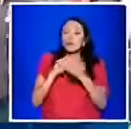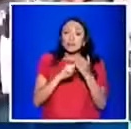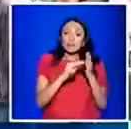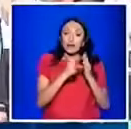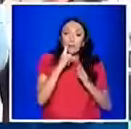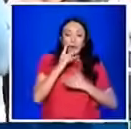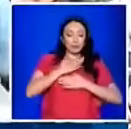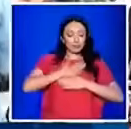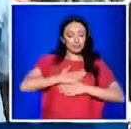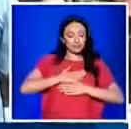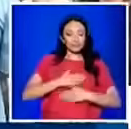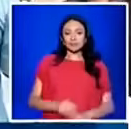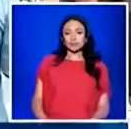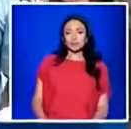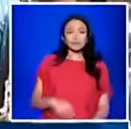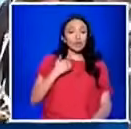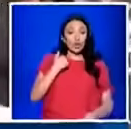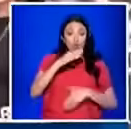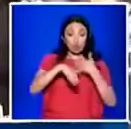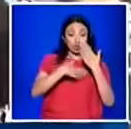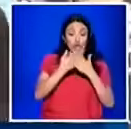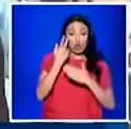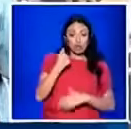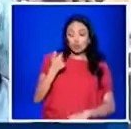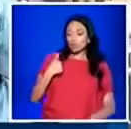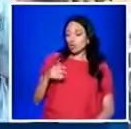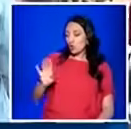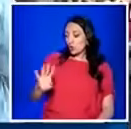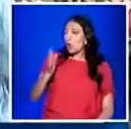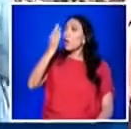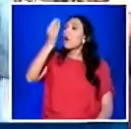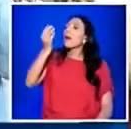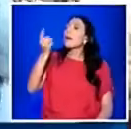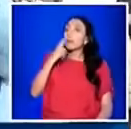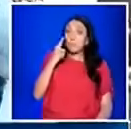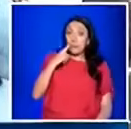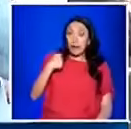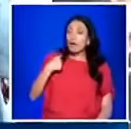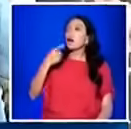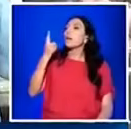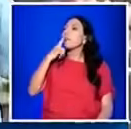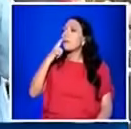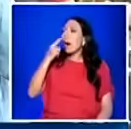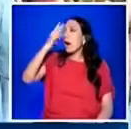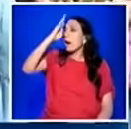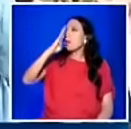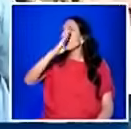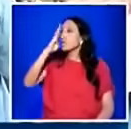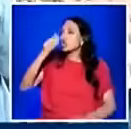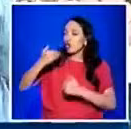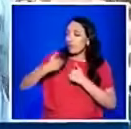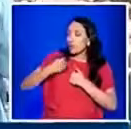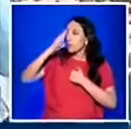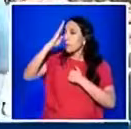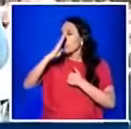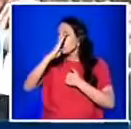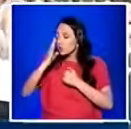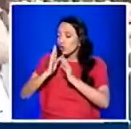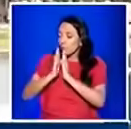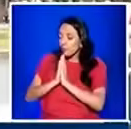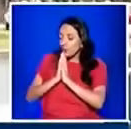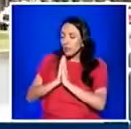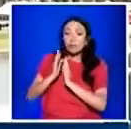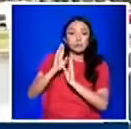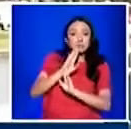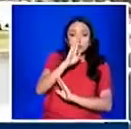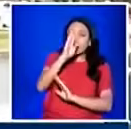padre. Todos los días yo les saludo, papito, denme la bendición, ¿cómo está? Que siempre un hijo o un padre siempre tiene que tener el